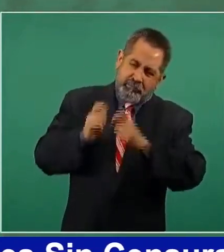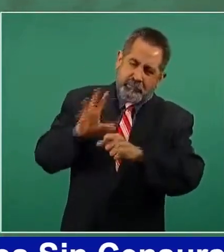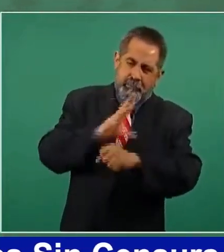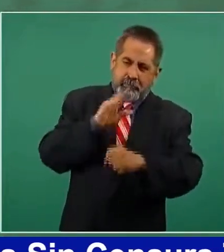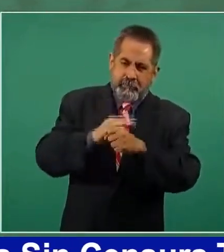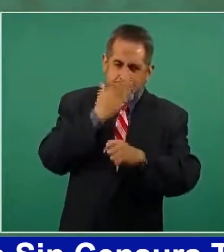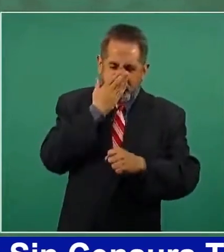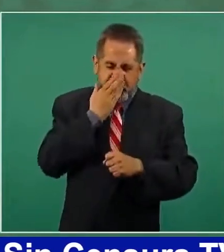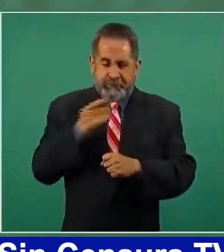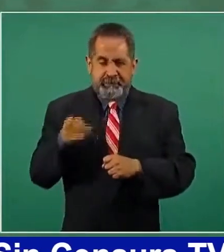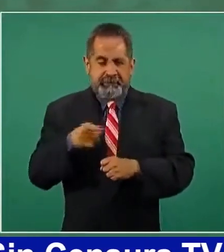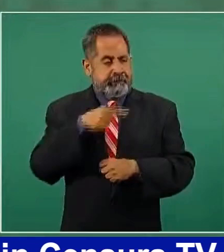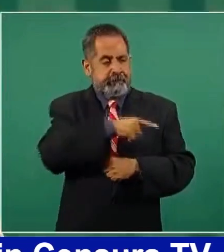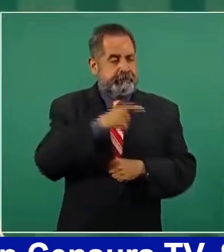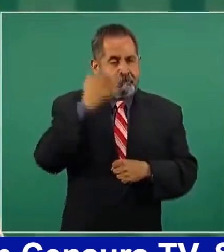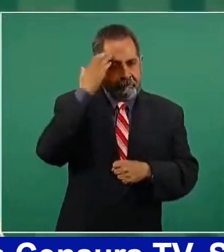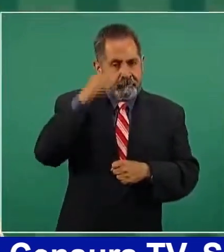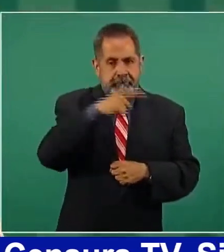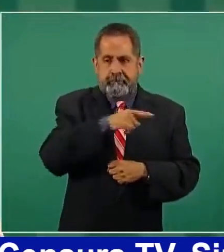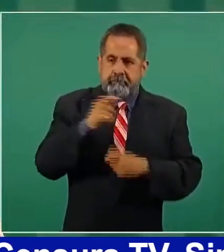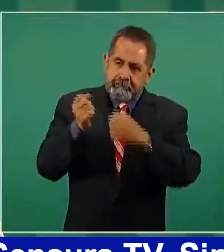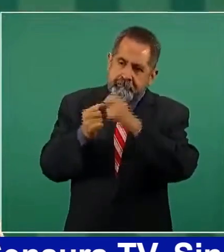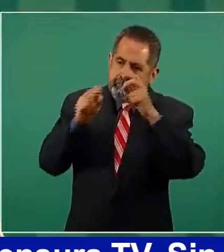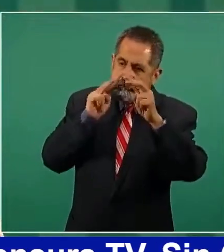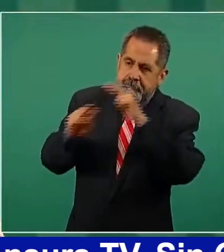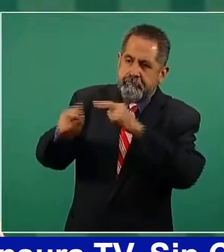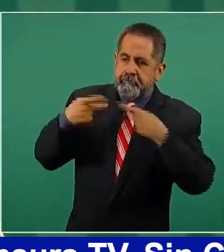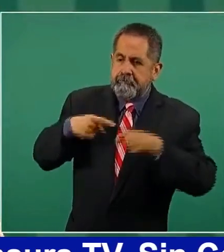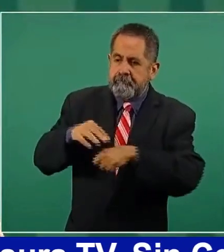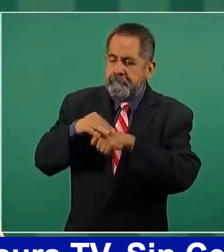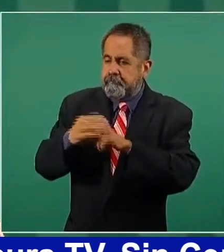porque no conocen al pueblo,